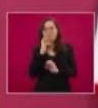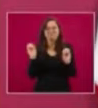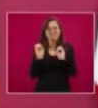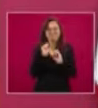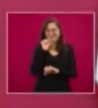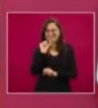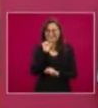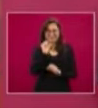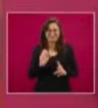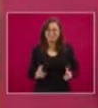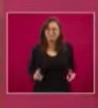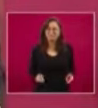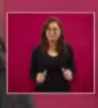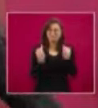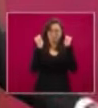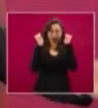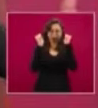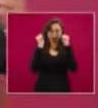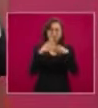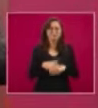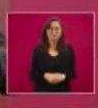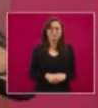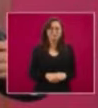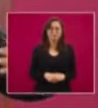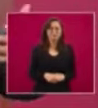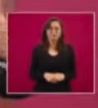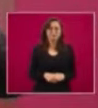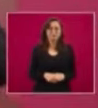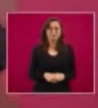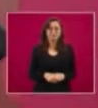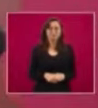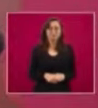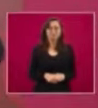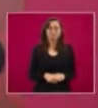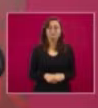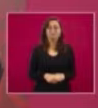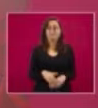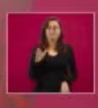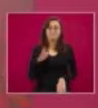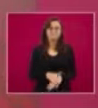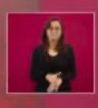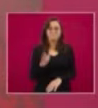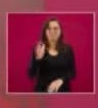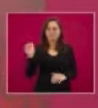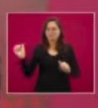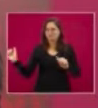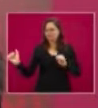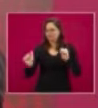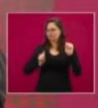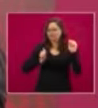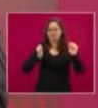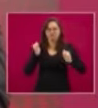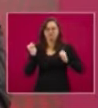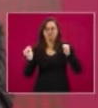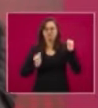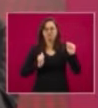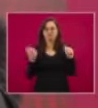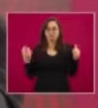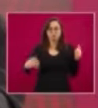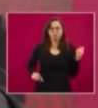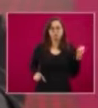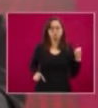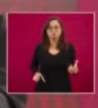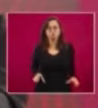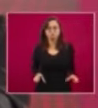un crecimiento en aprobación y un decrecimiento en la desaprobación de un 2%. Si lo comparamos con el primer año de gobierno,